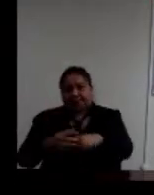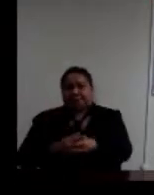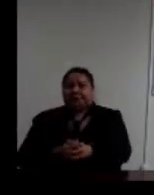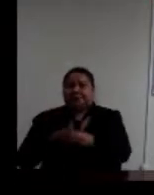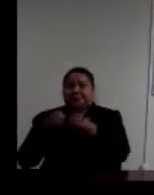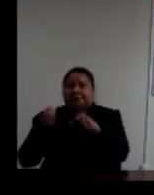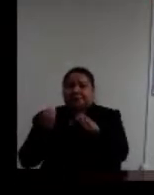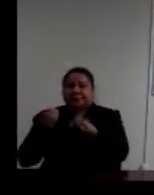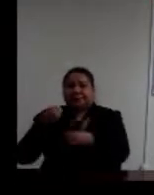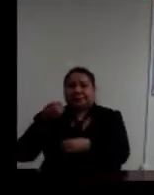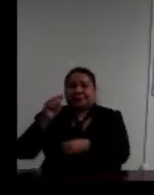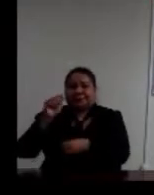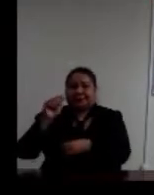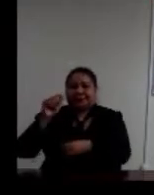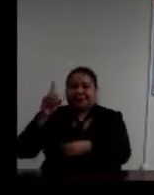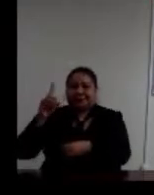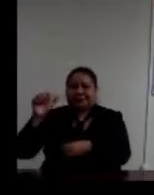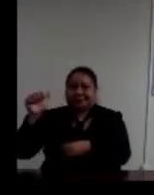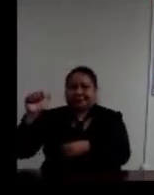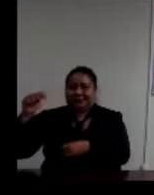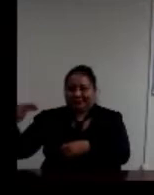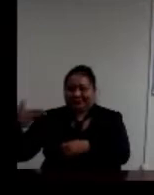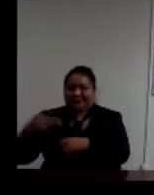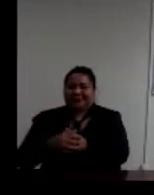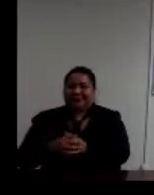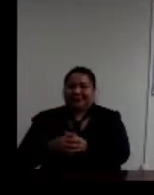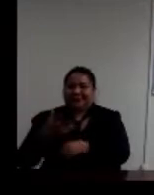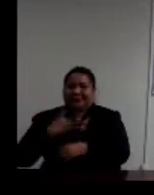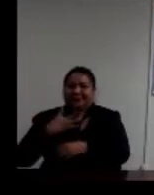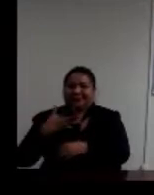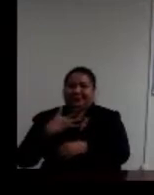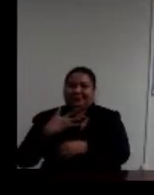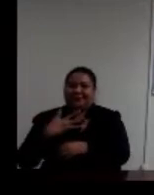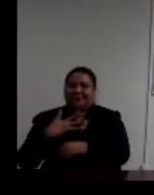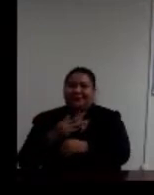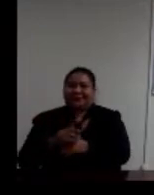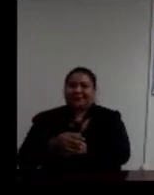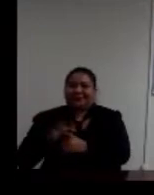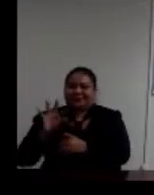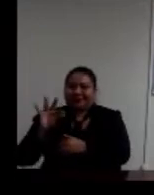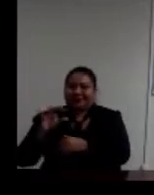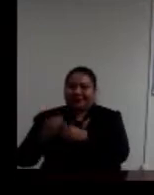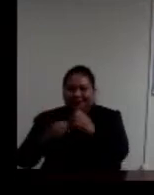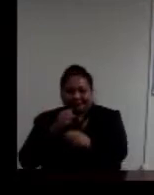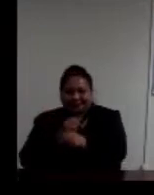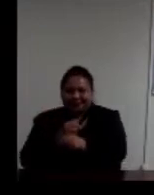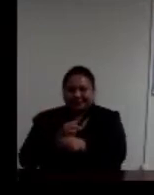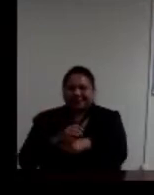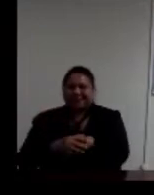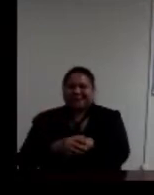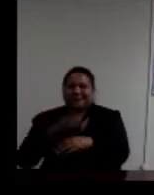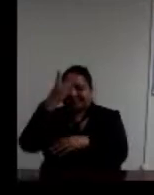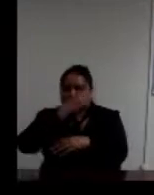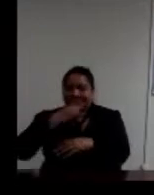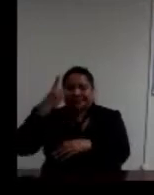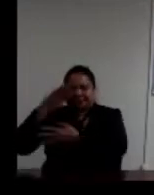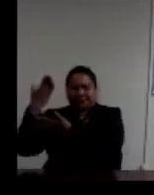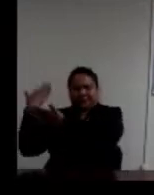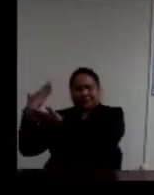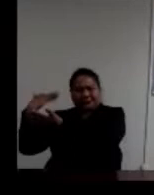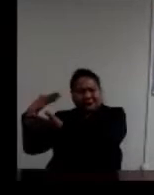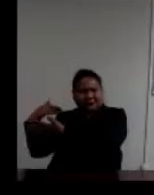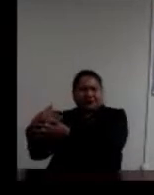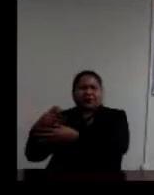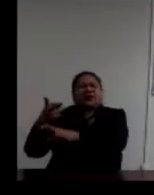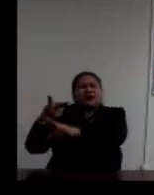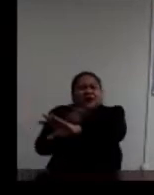tenemos TDA cuando tenemos 30, 40 años, ¿no? Entonces aquí es importante hacer el diagnóstico hacia atrás. Entonces, ¿qué pasó entre los